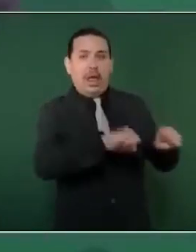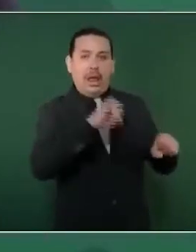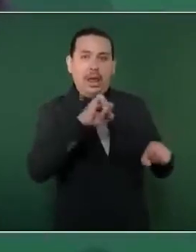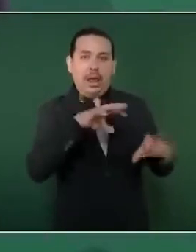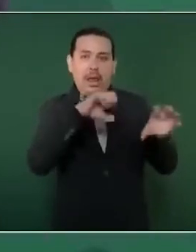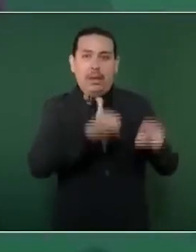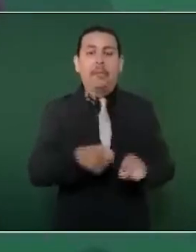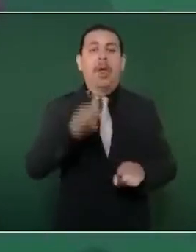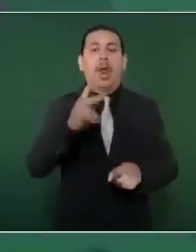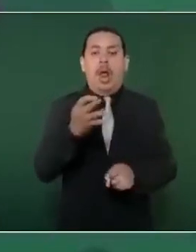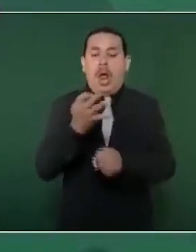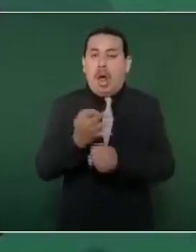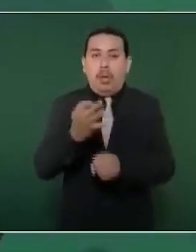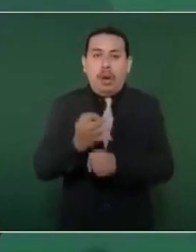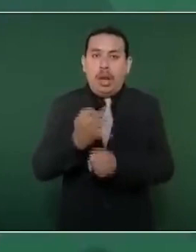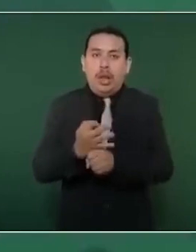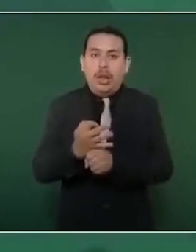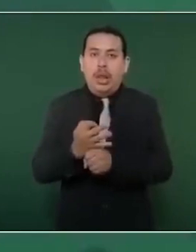creo que hoy,